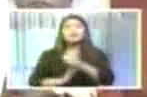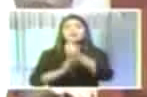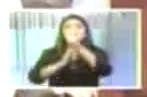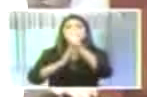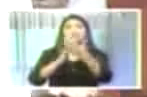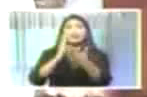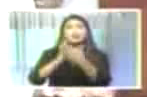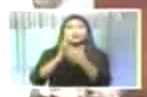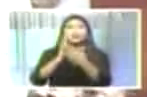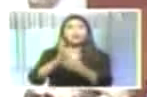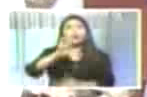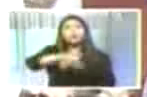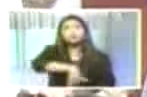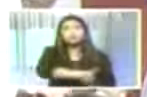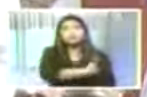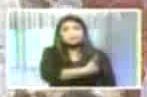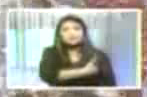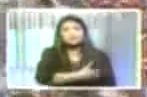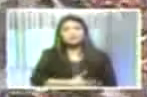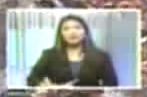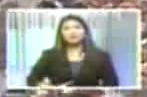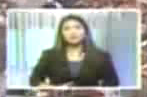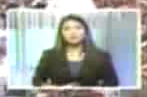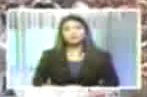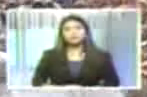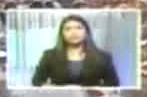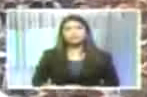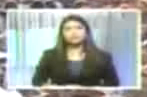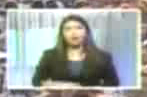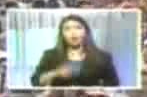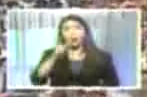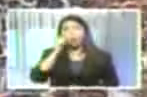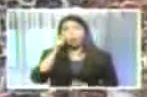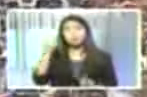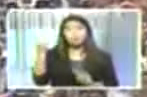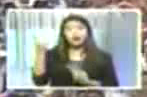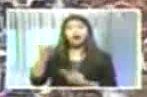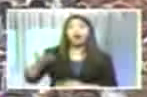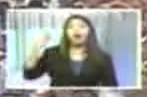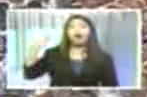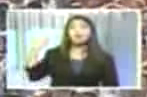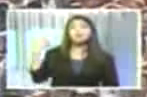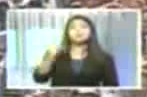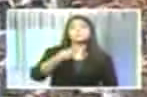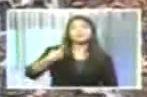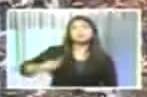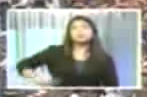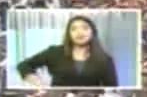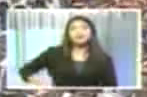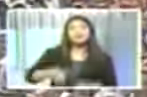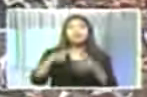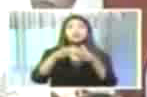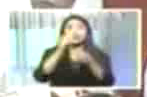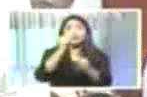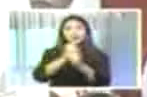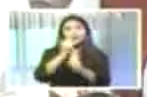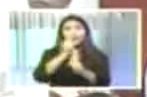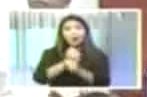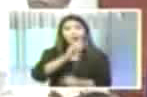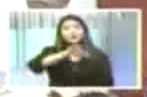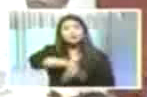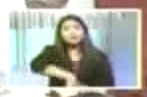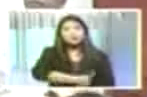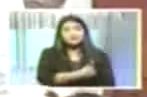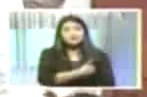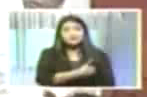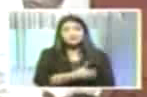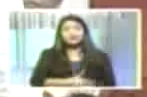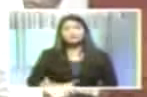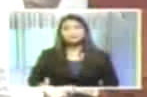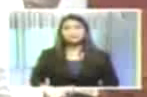universitario, de paso, Osvaldo Vera, fue presidente de la Federación de Trabajadores Universitarios de la